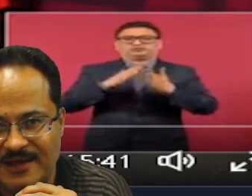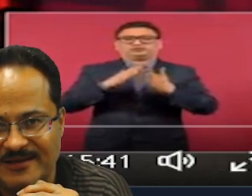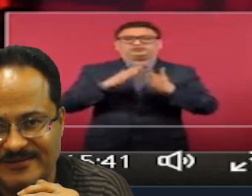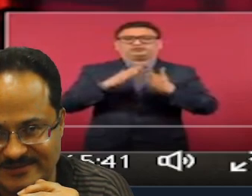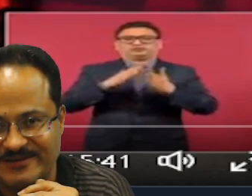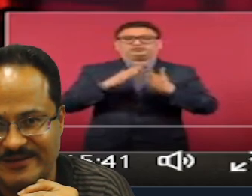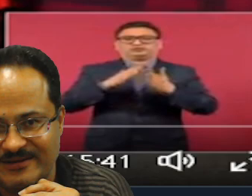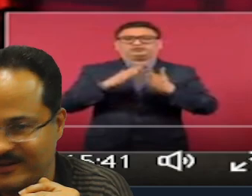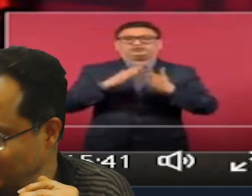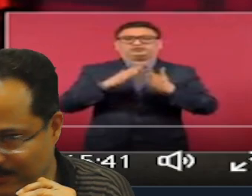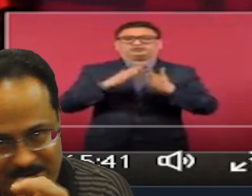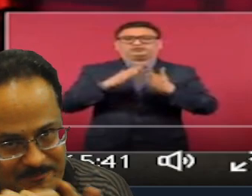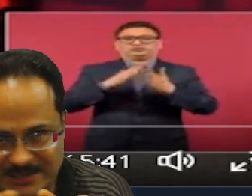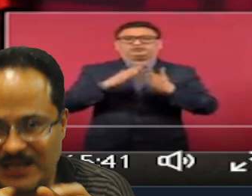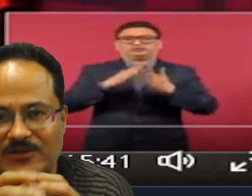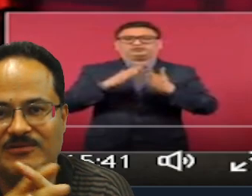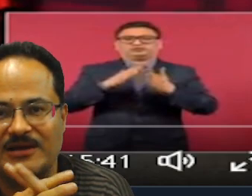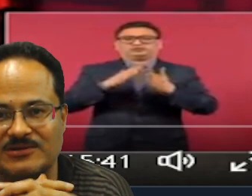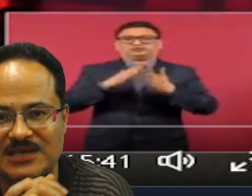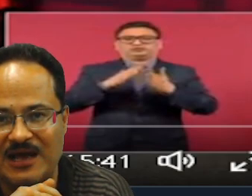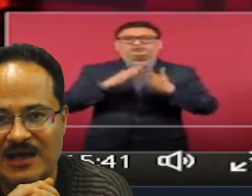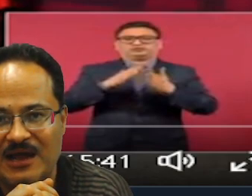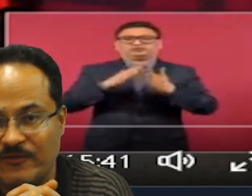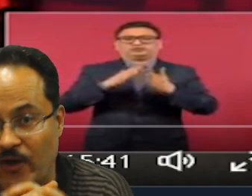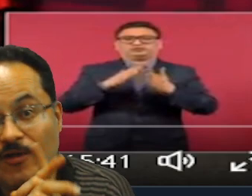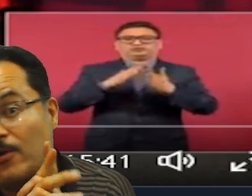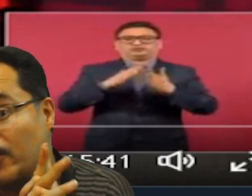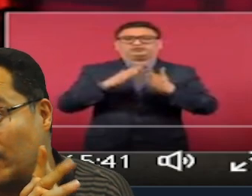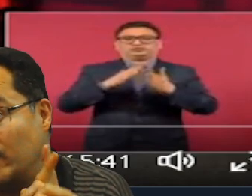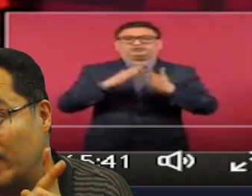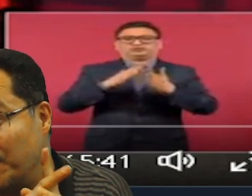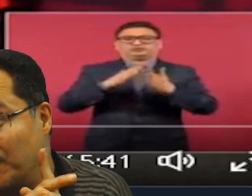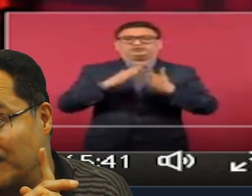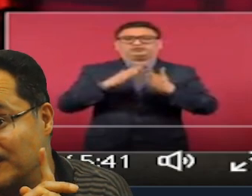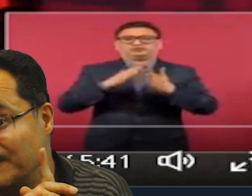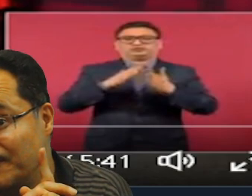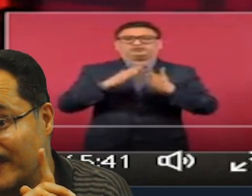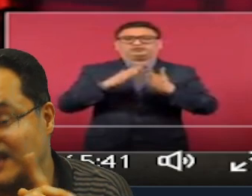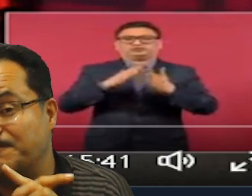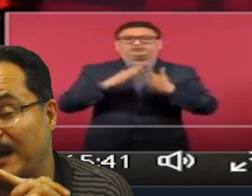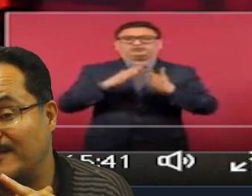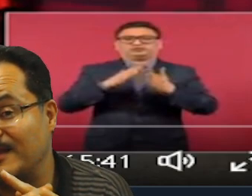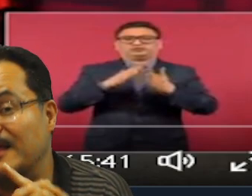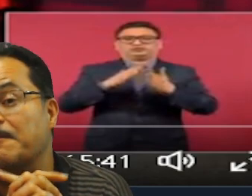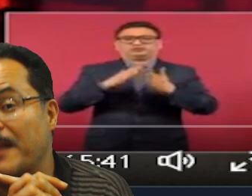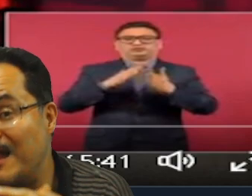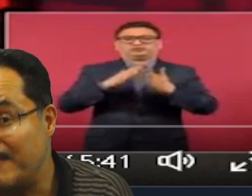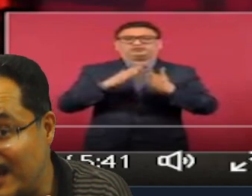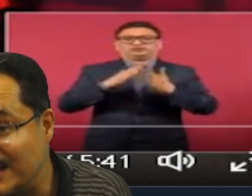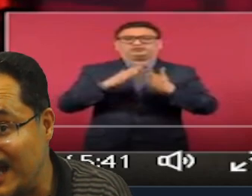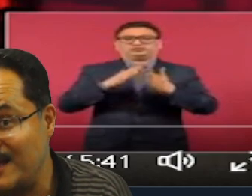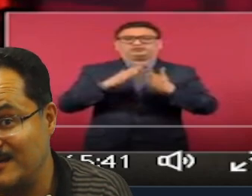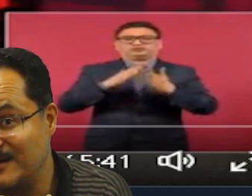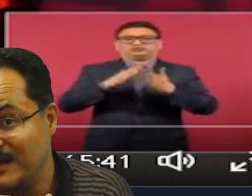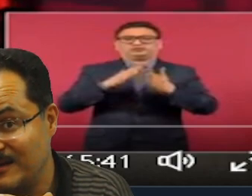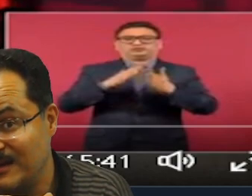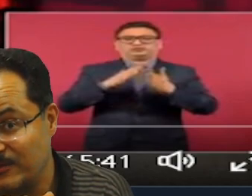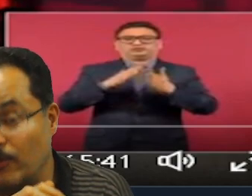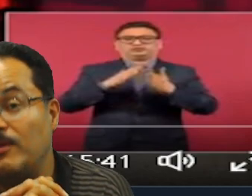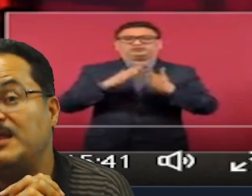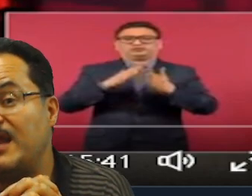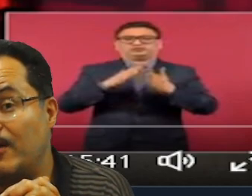rosa ni con el pétalo de una rosa todo lo que ocurrió es parte del plan Mérida